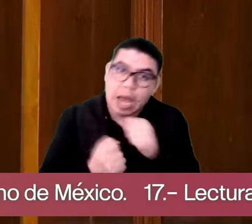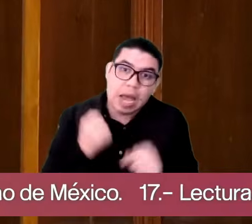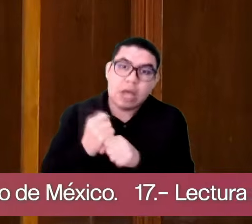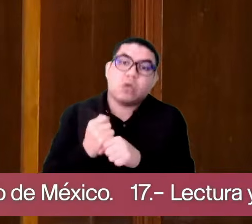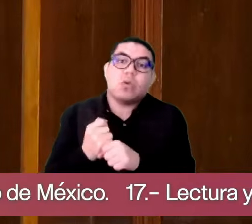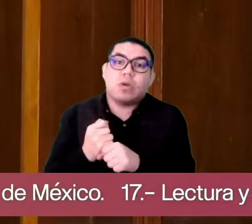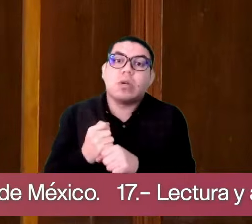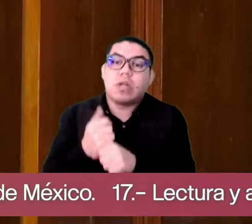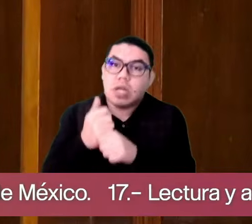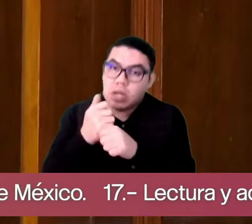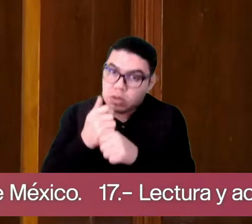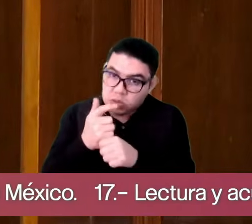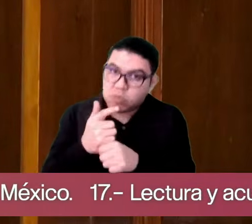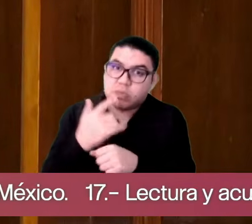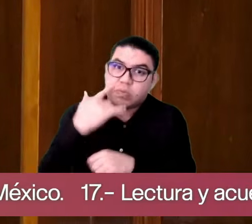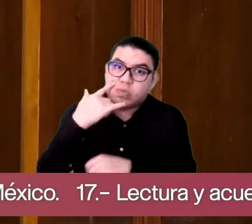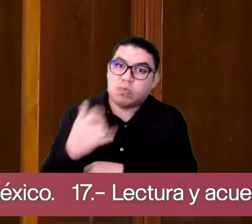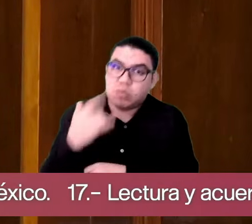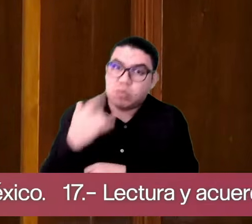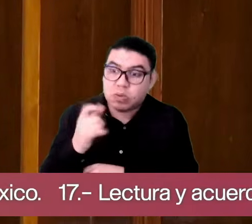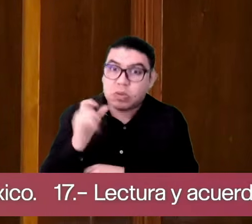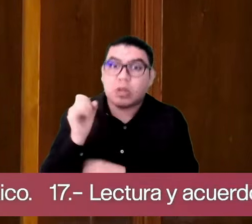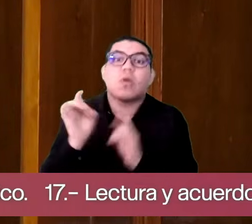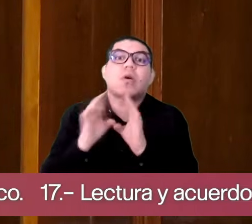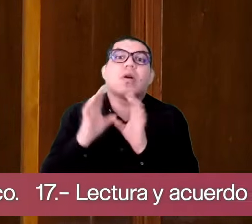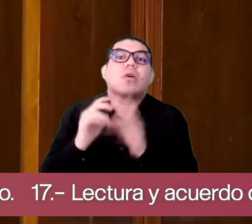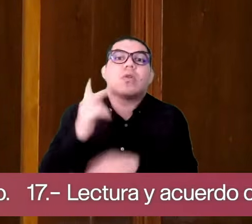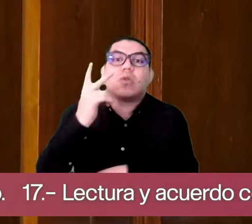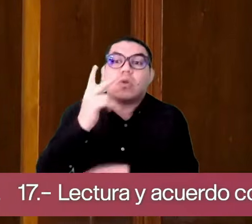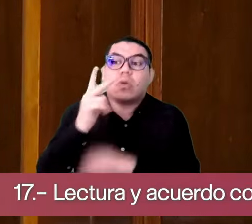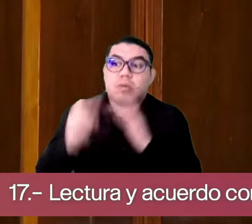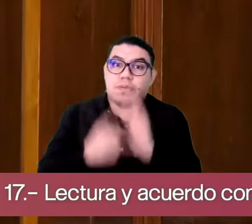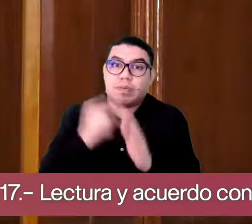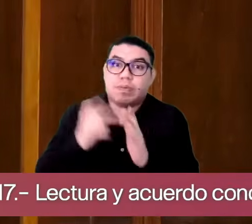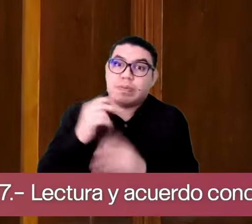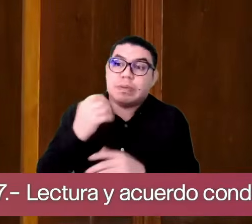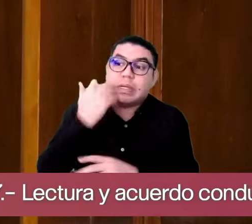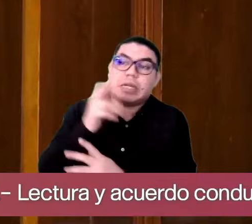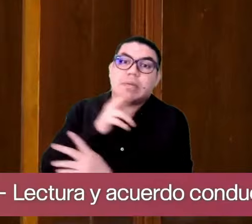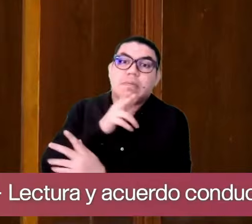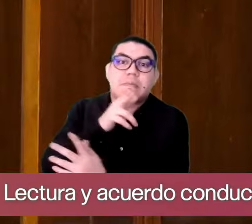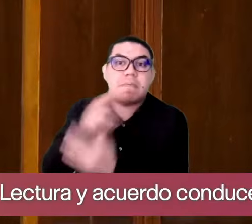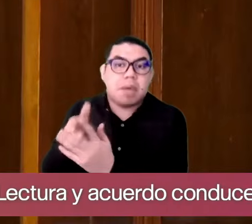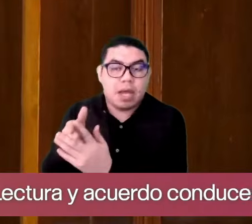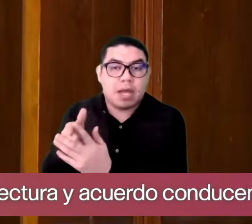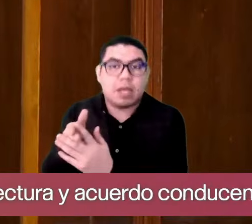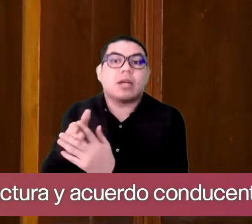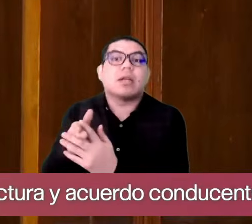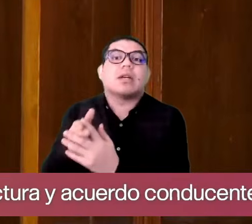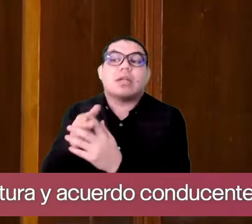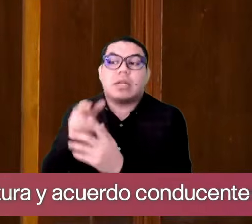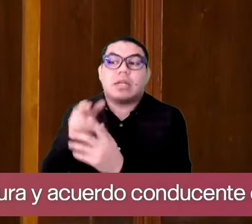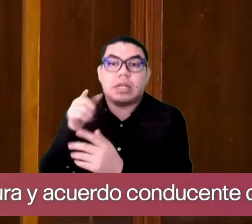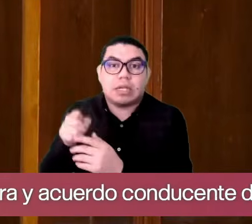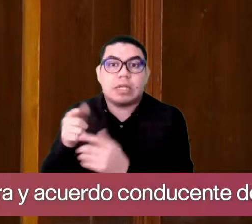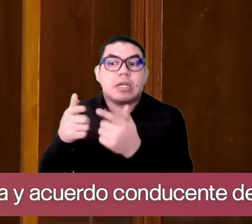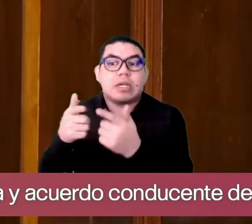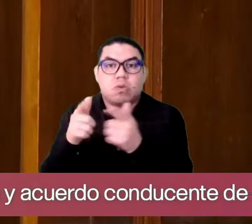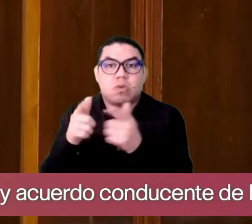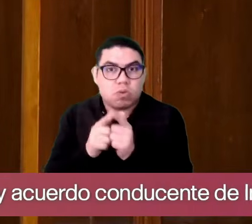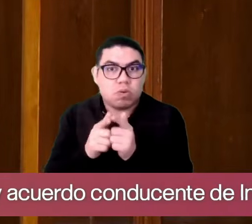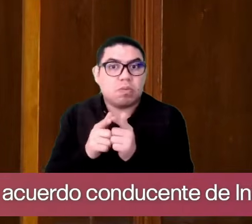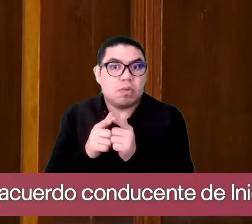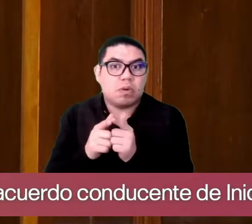de haber sufrido 2 atentados que casi le cuesta la vida, y de la mano del Grupo de Acción por los